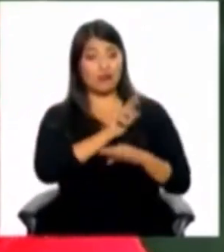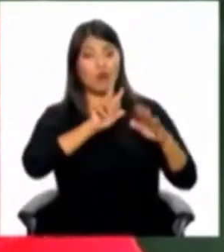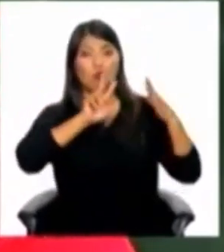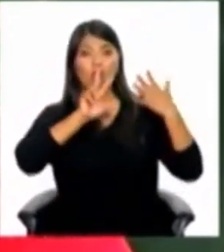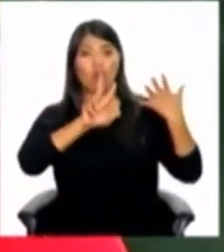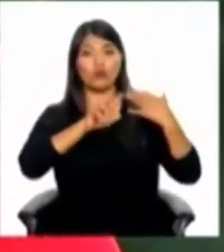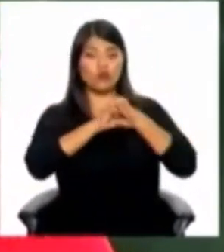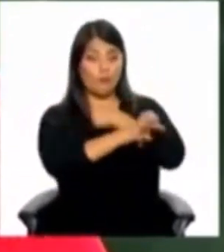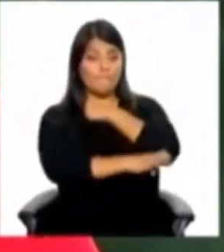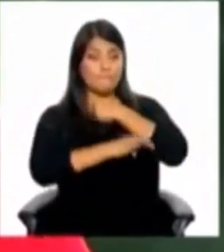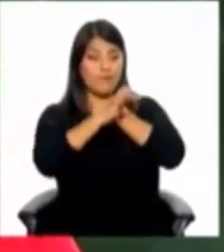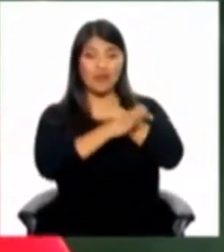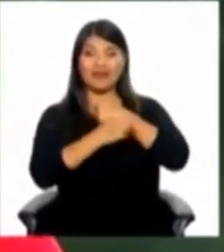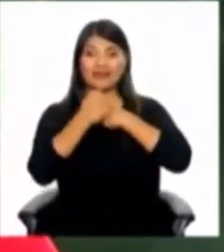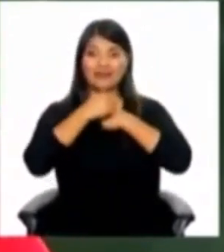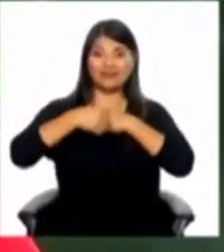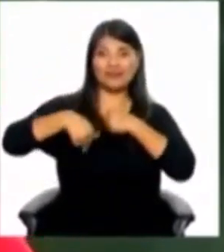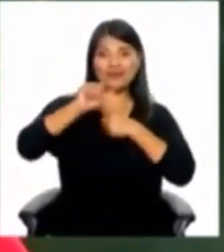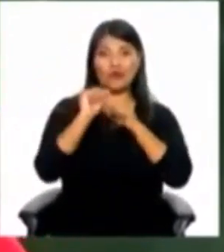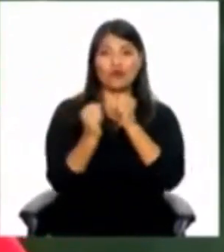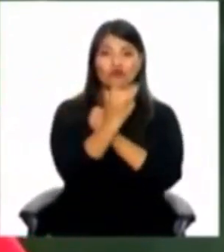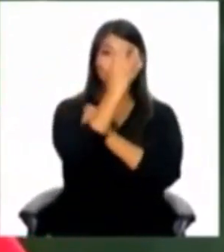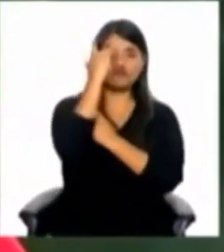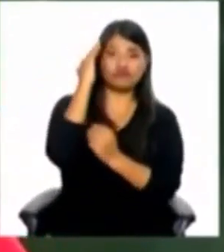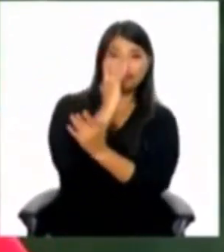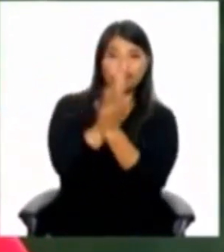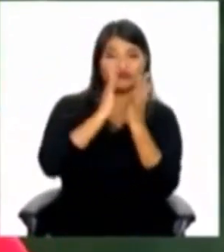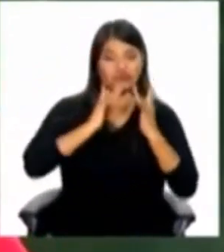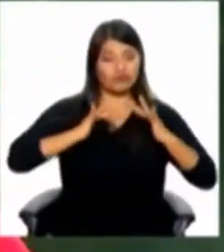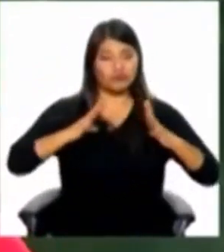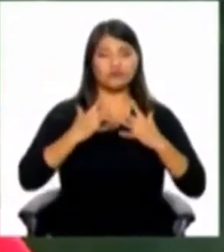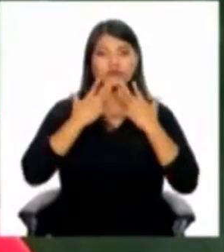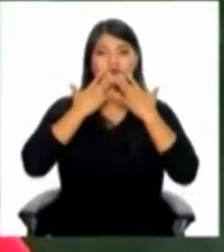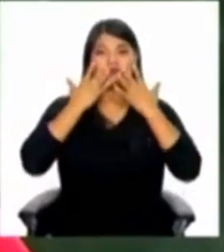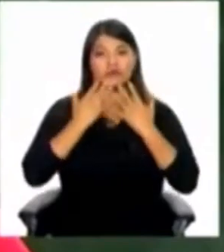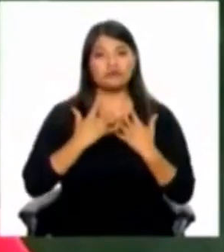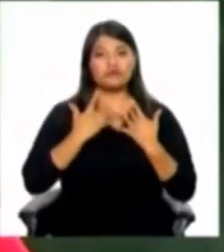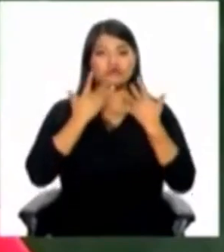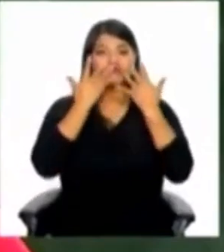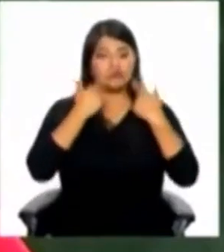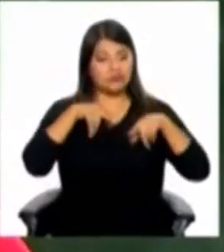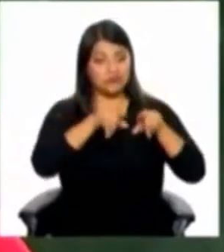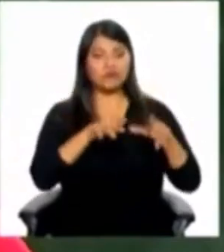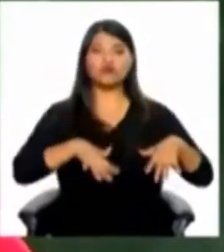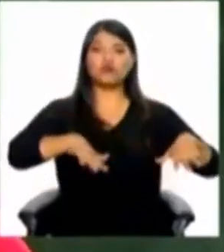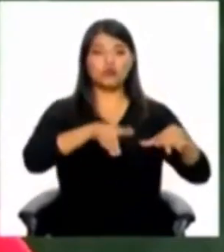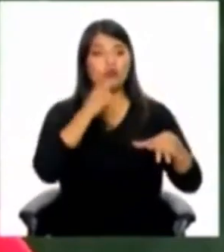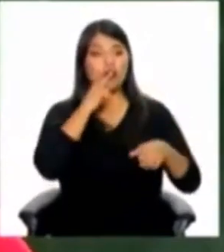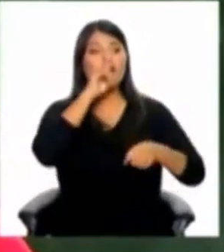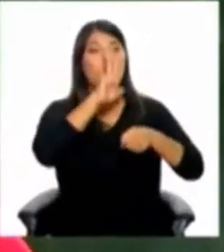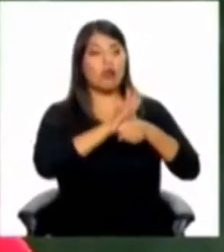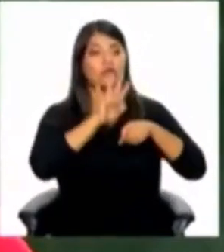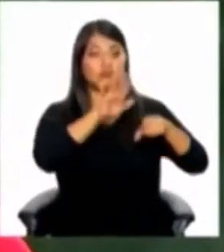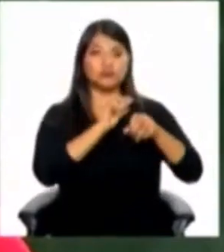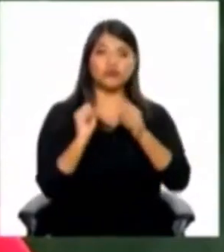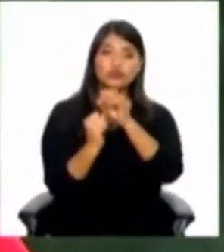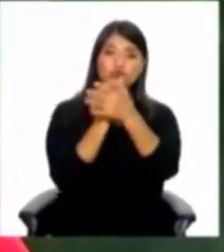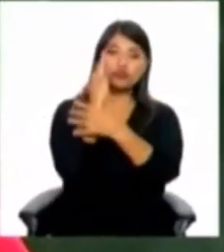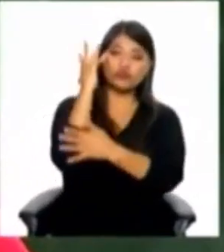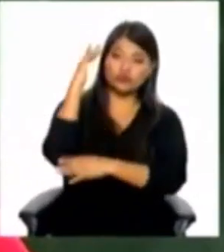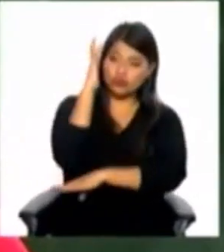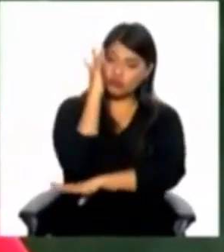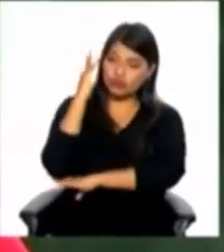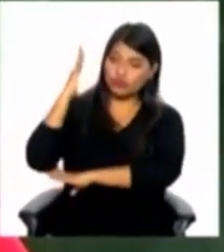amazónicos celebramos una cumbre presidencial en la cual acordamos medidas para la conservación